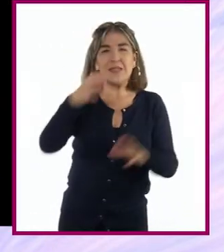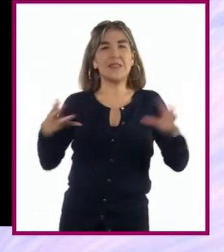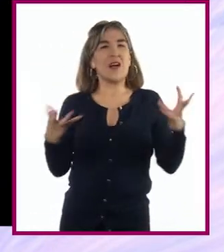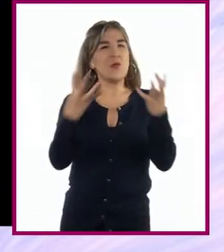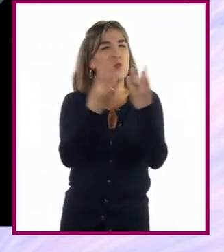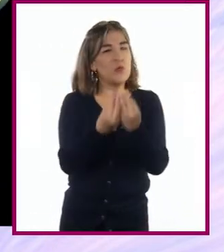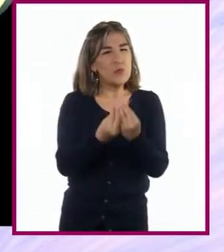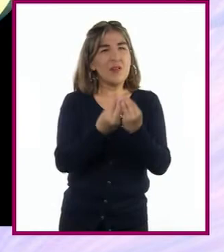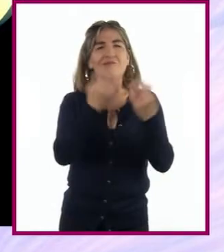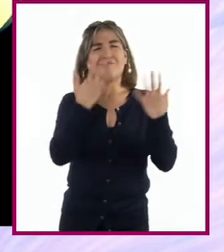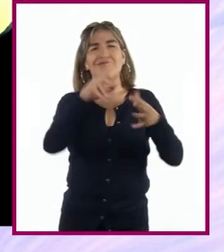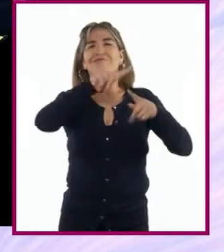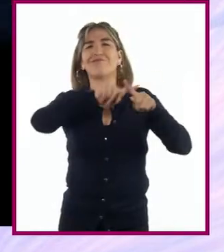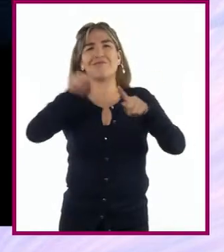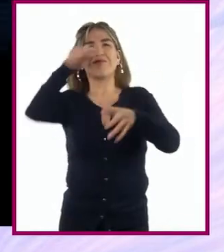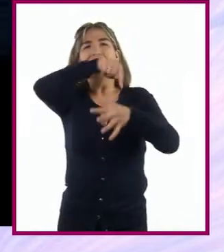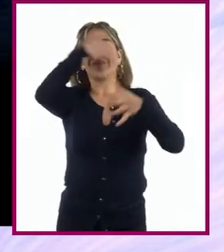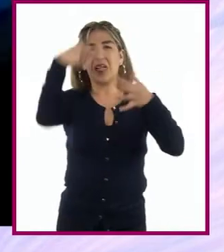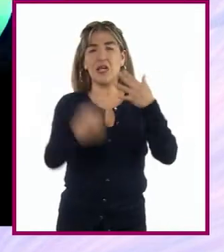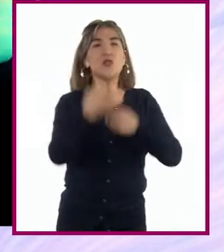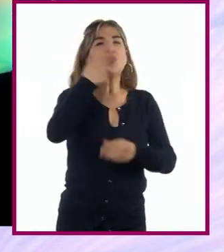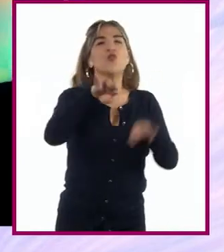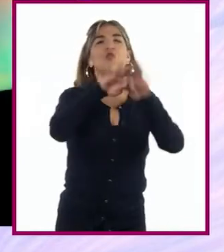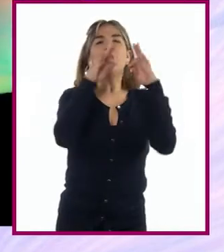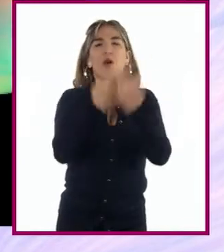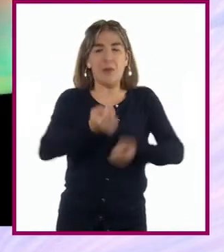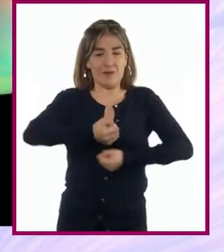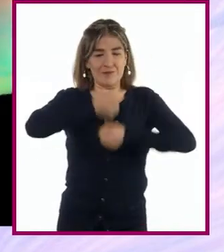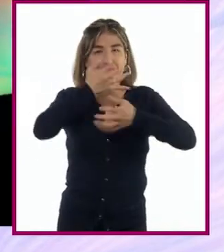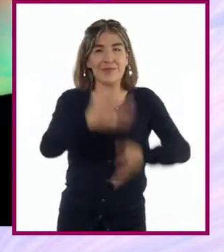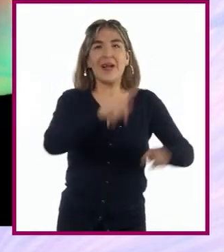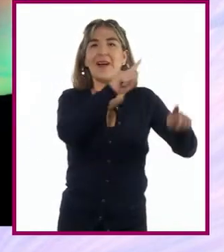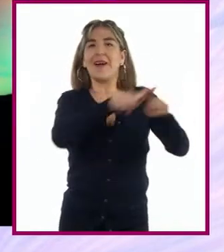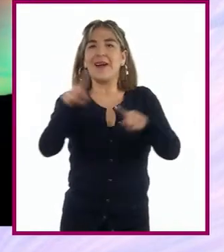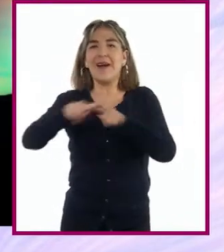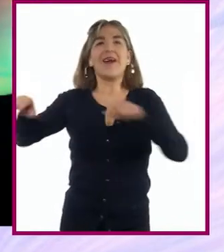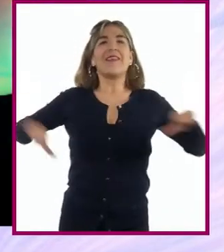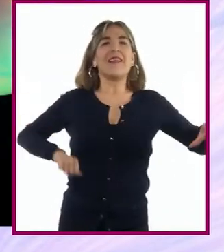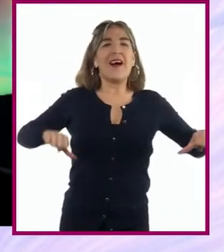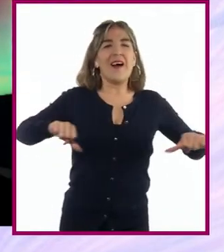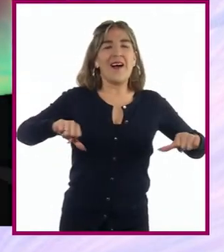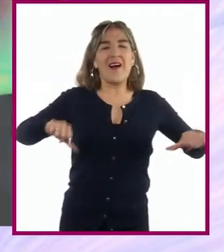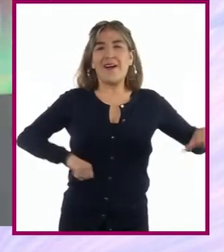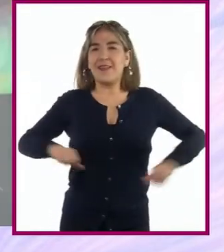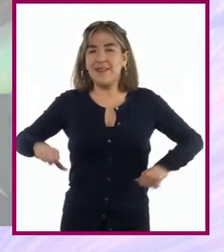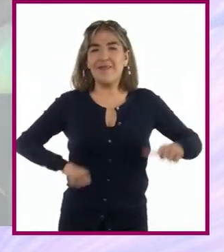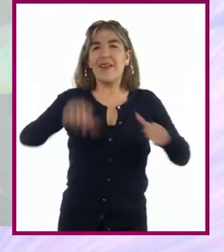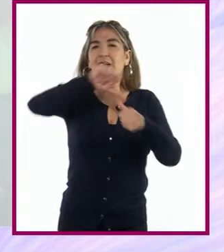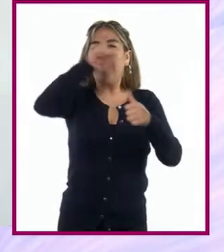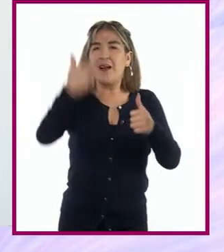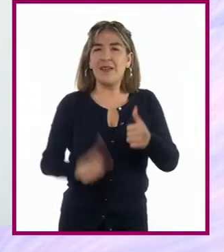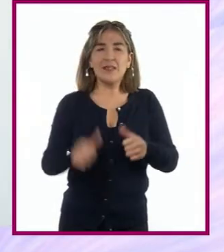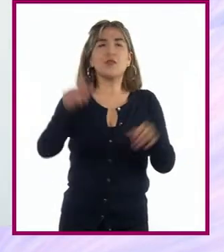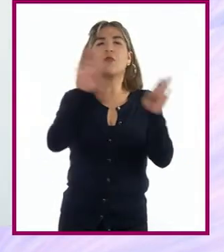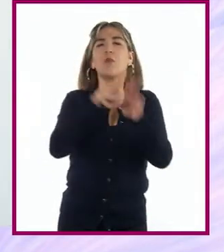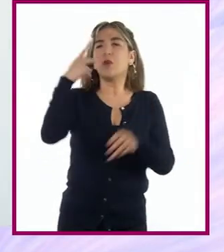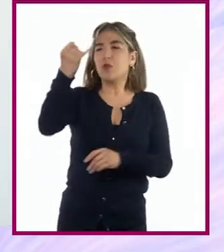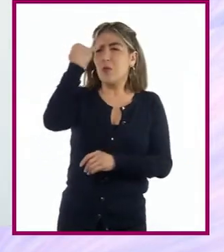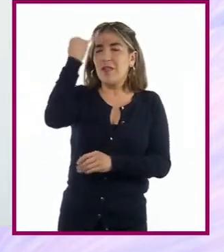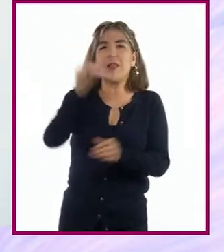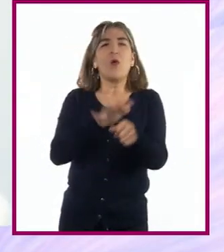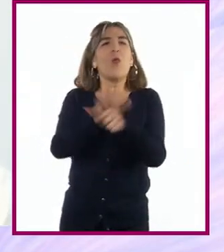etcétera, así como el mismo talento de cada artista, que toma lo anterior y su decisión de